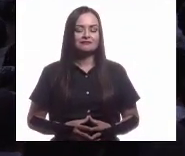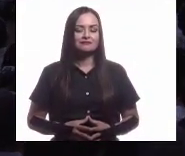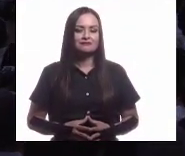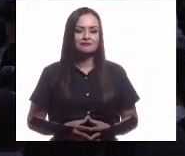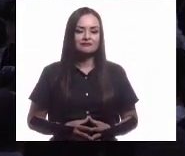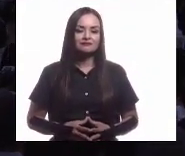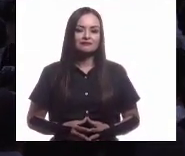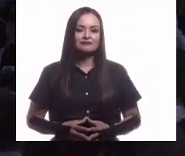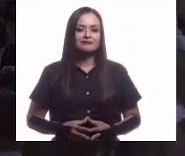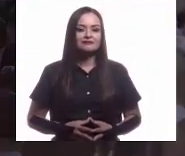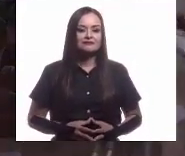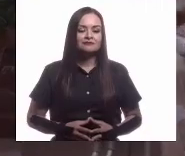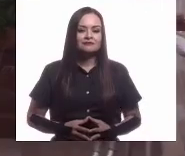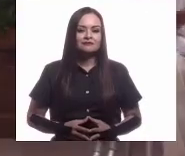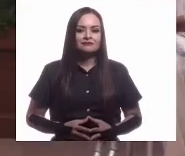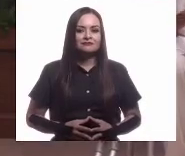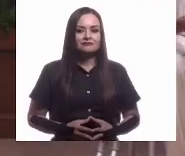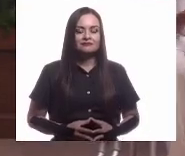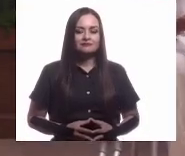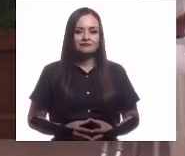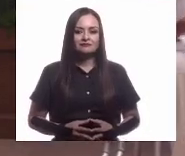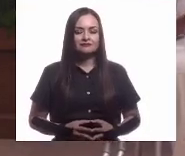Bienvenida. Bienvenida.